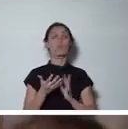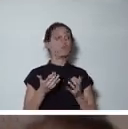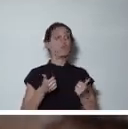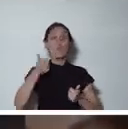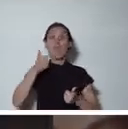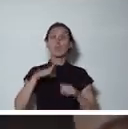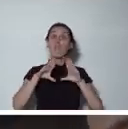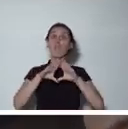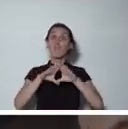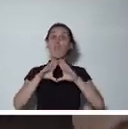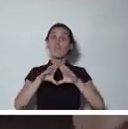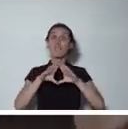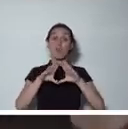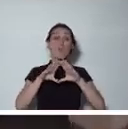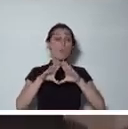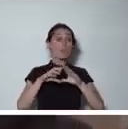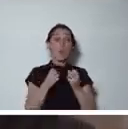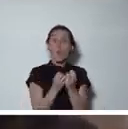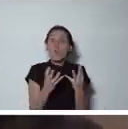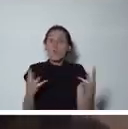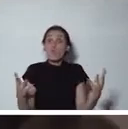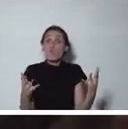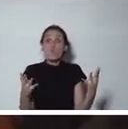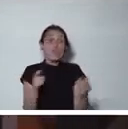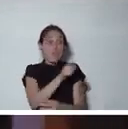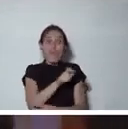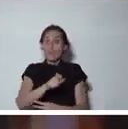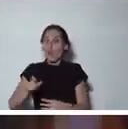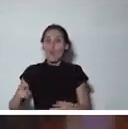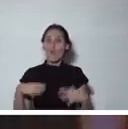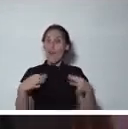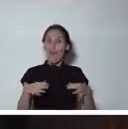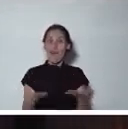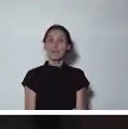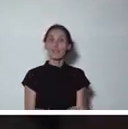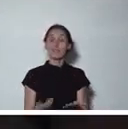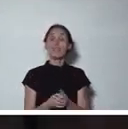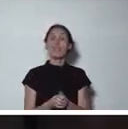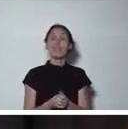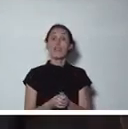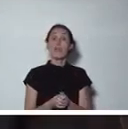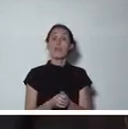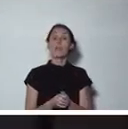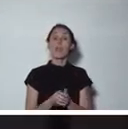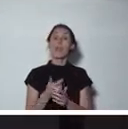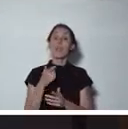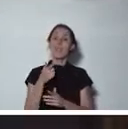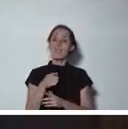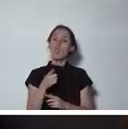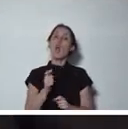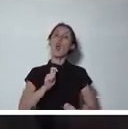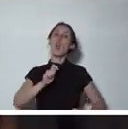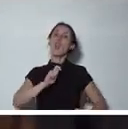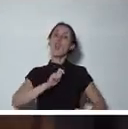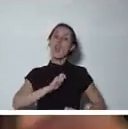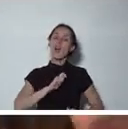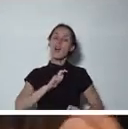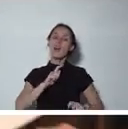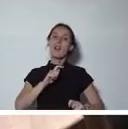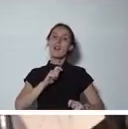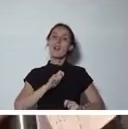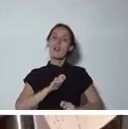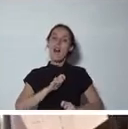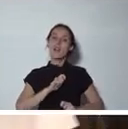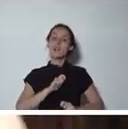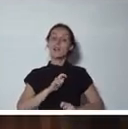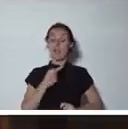y el feminismo popular nos permite centralmente pensarnos situadas yo no me anclo en la